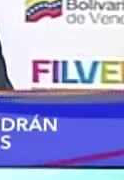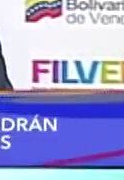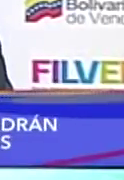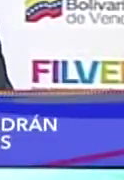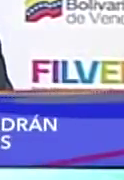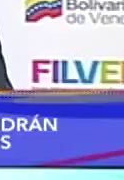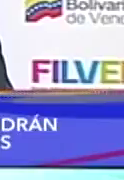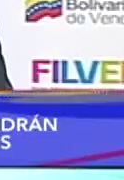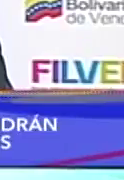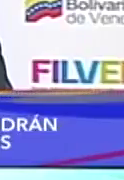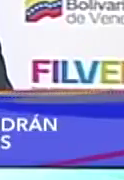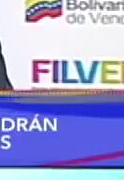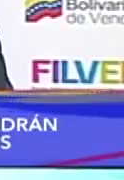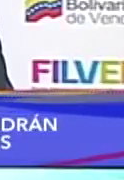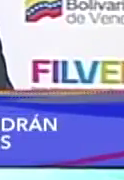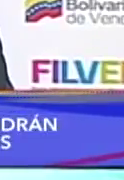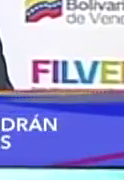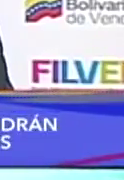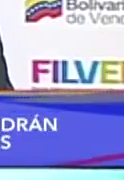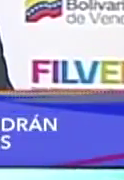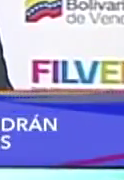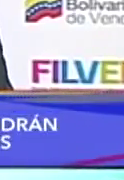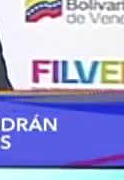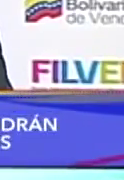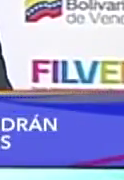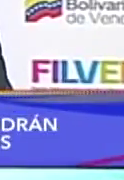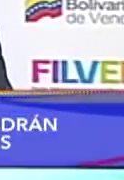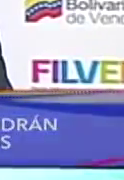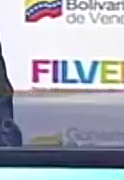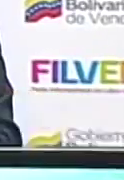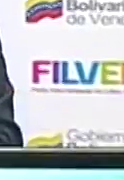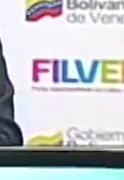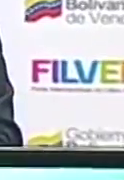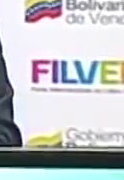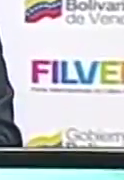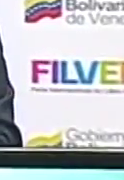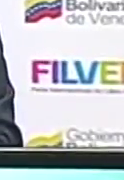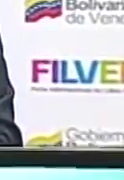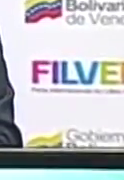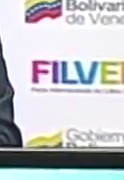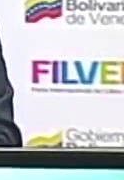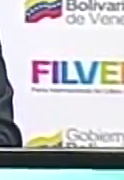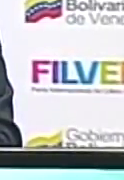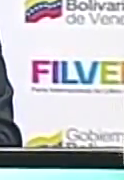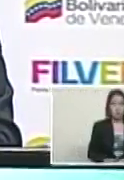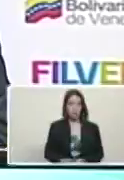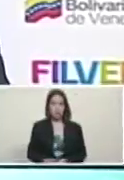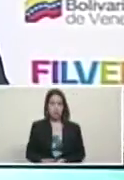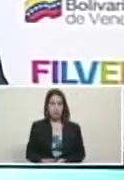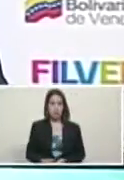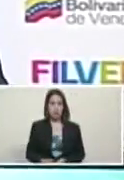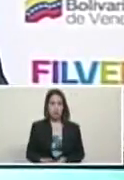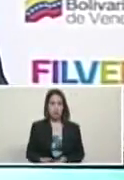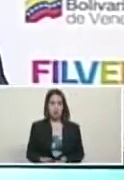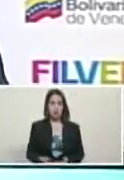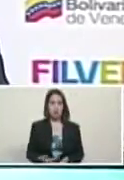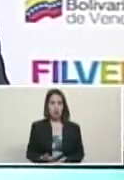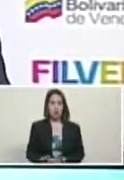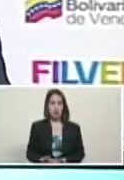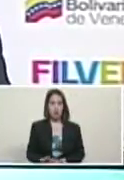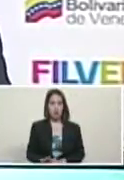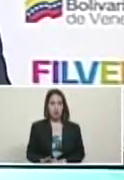una editorial, hacer un nombre, perseguido por allá en la llamada Cuarta